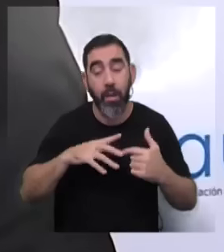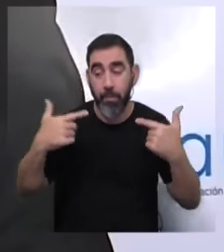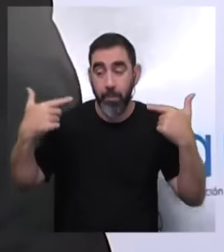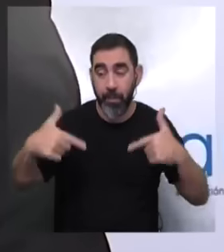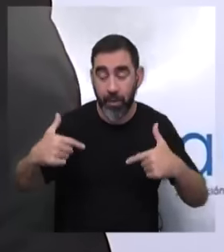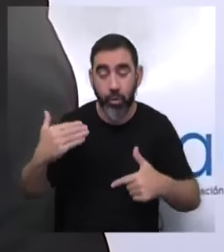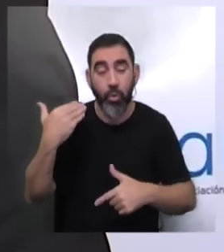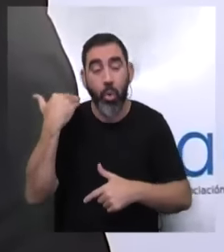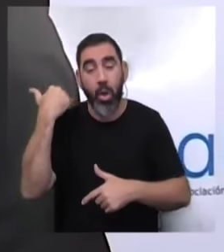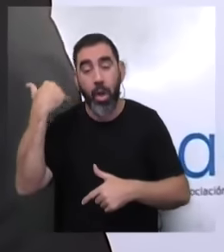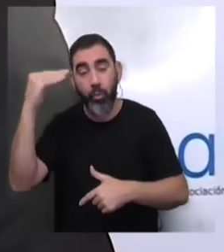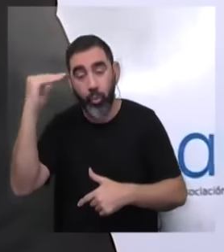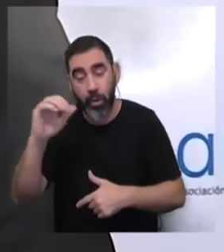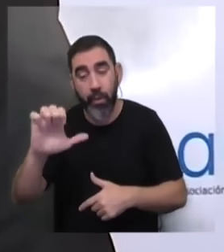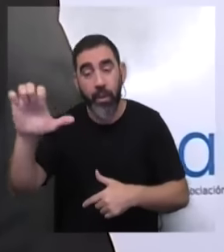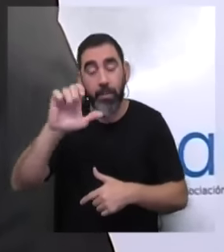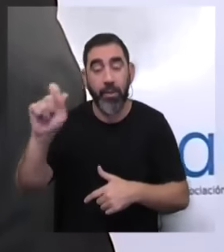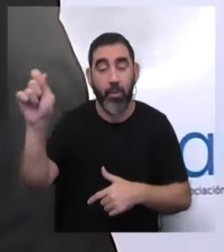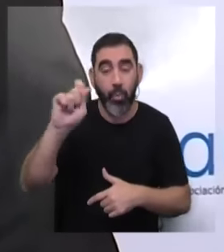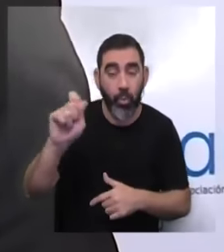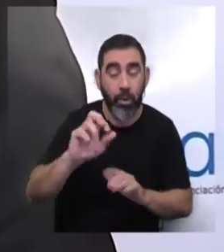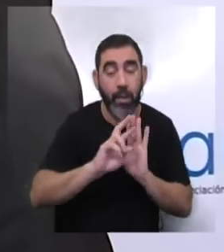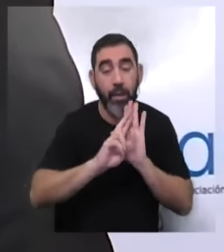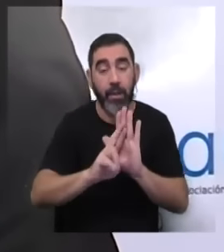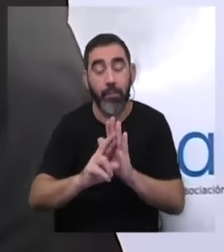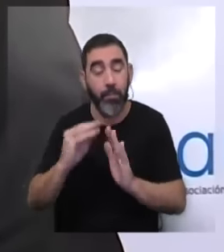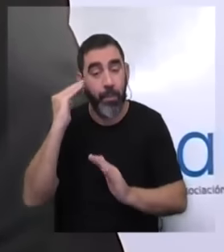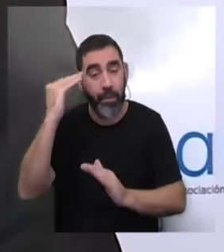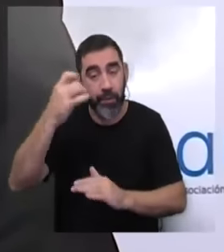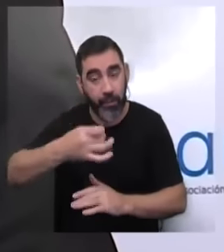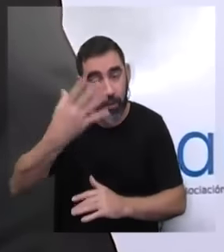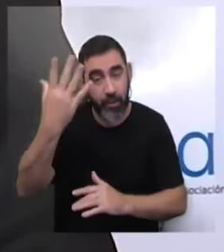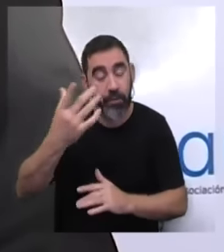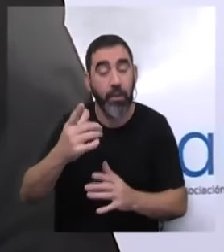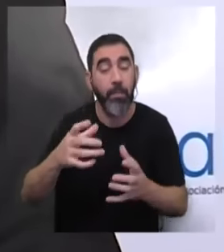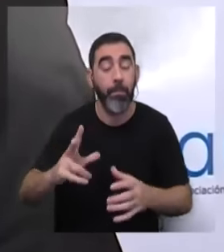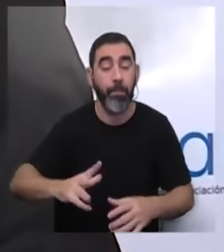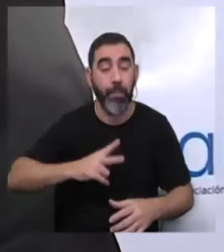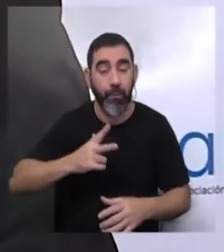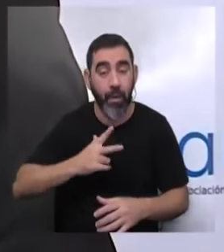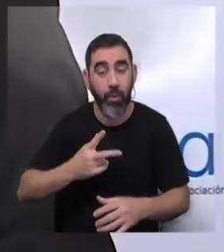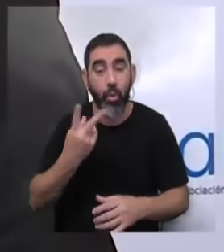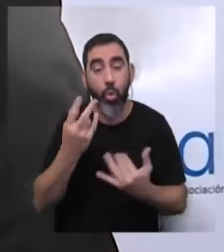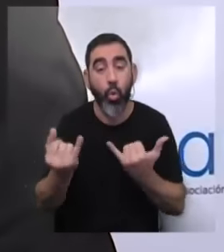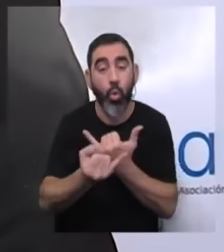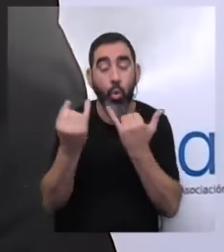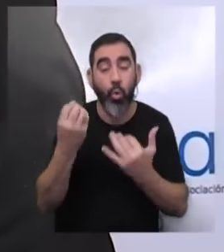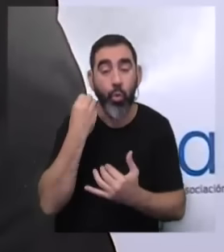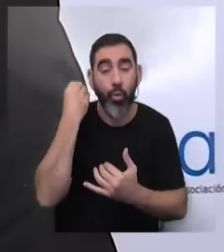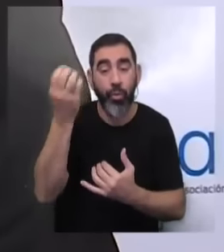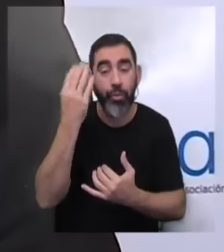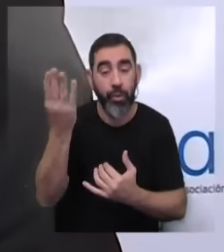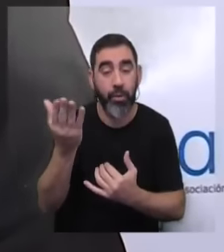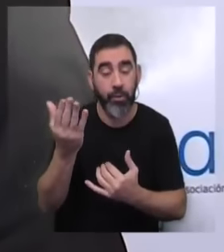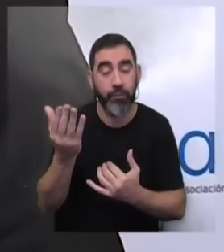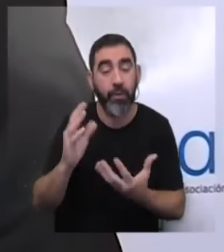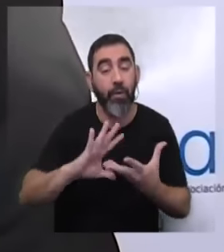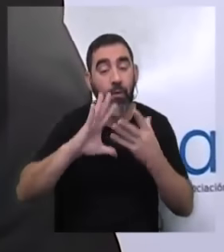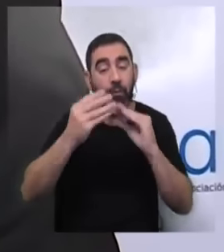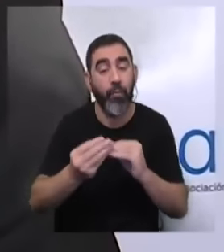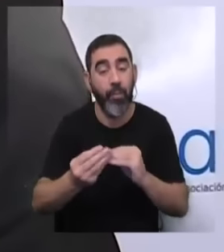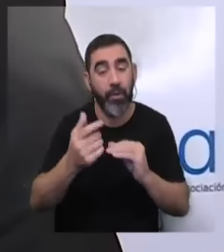autoridades las empresas públicas representantes de La Academia reprentantes del sector privado son dos días de congreso con una dinámica básicamente